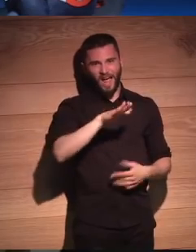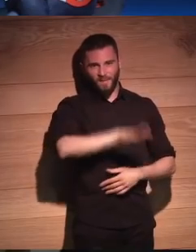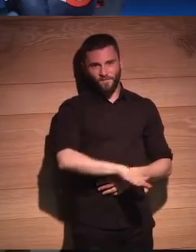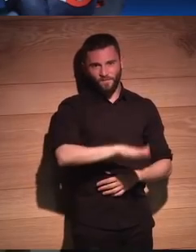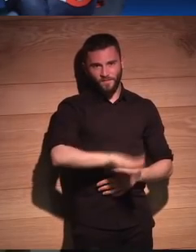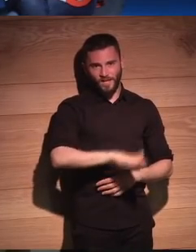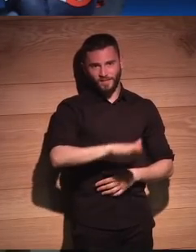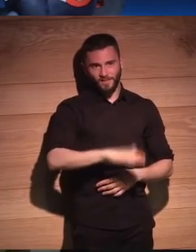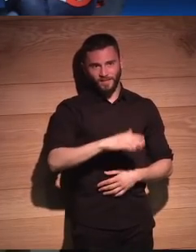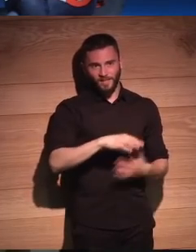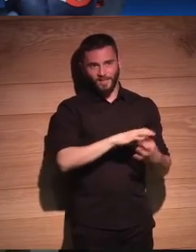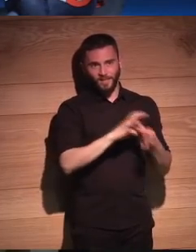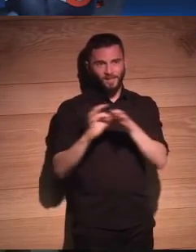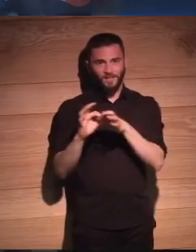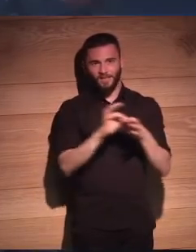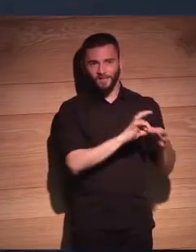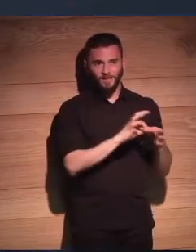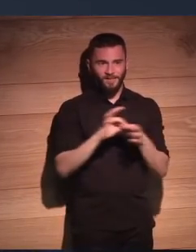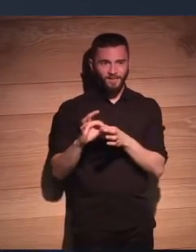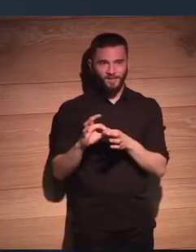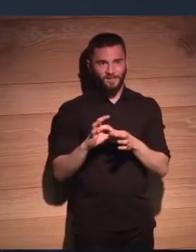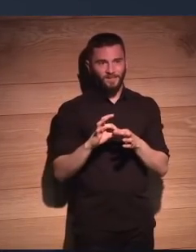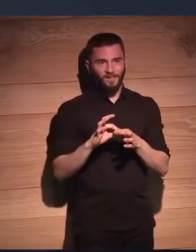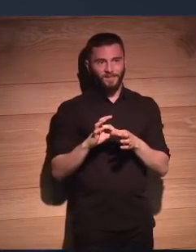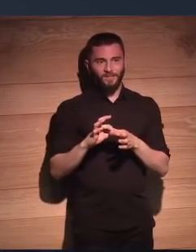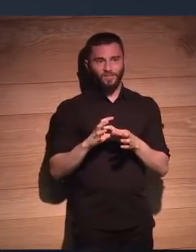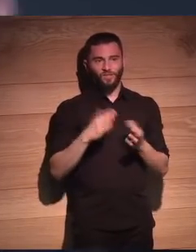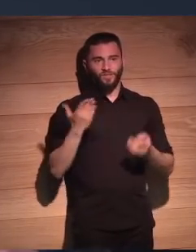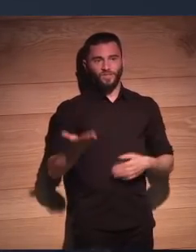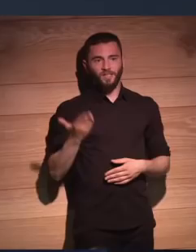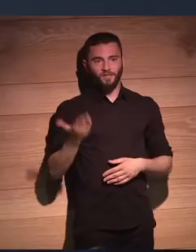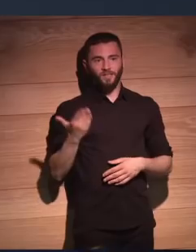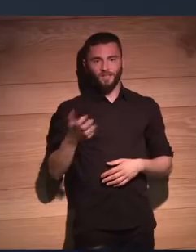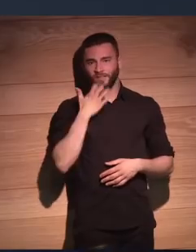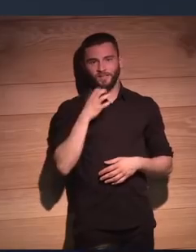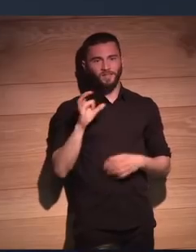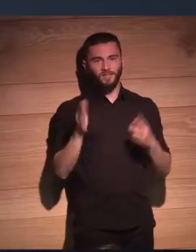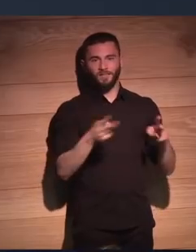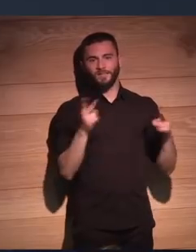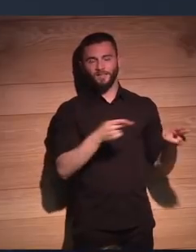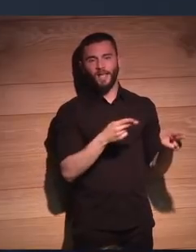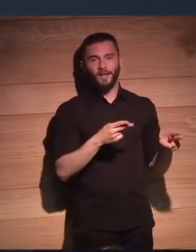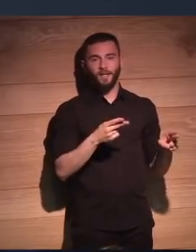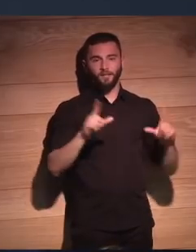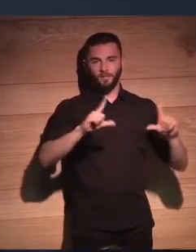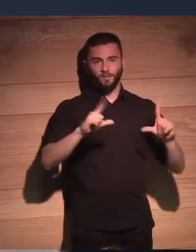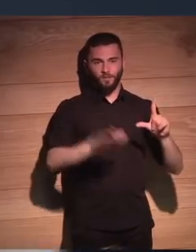esas retroalimentaciones de todo tenían un papel importantísimo. Es decir, que haya una serie de televisión que los niños ven, que también son lectores de